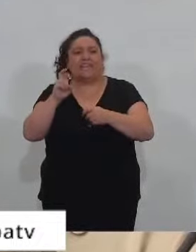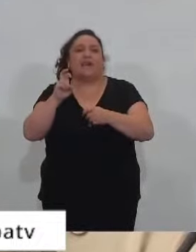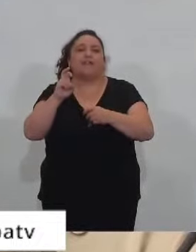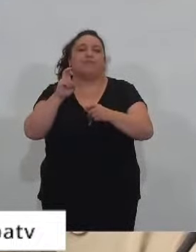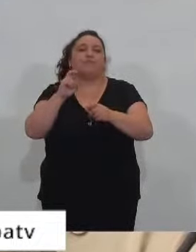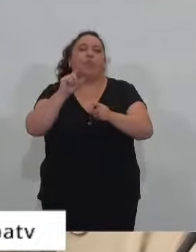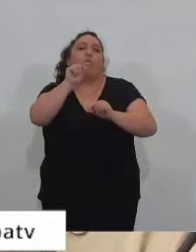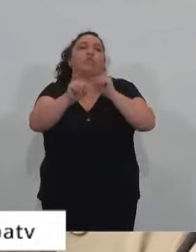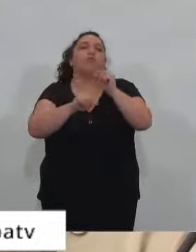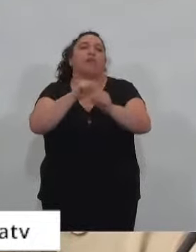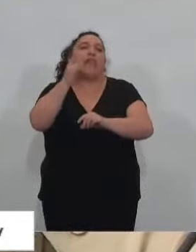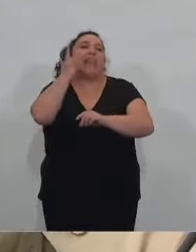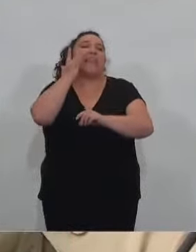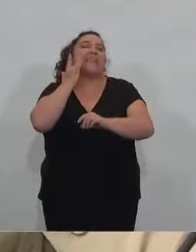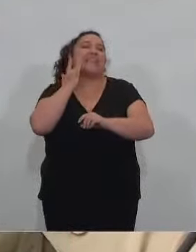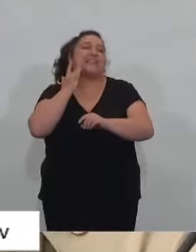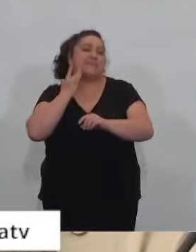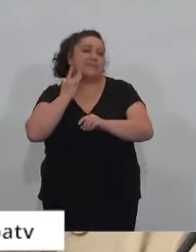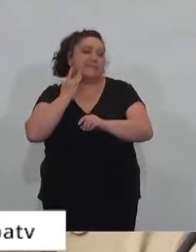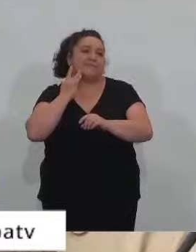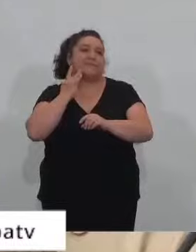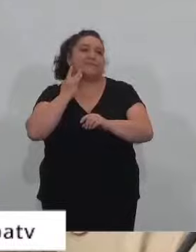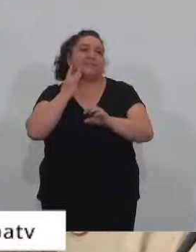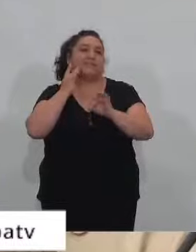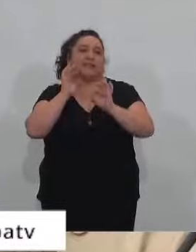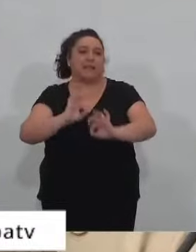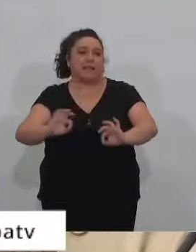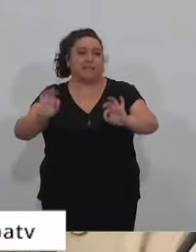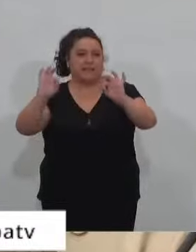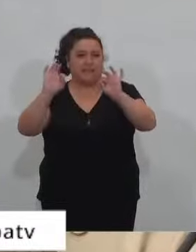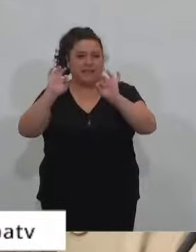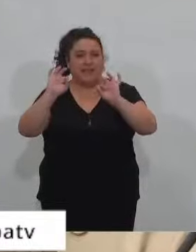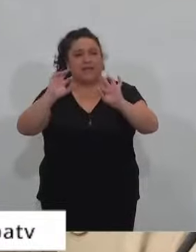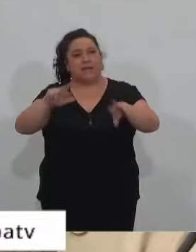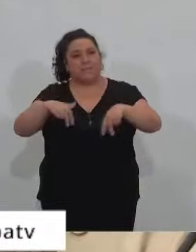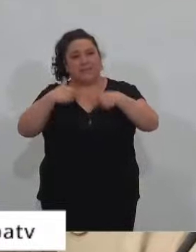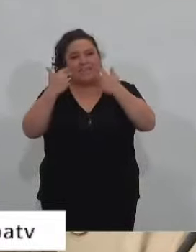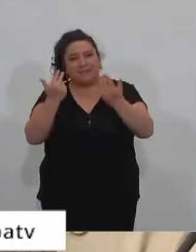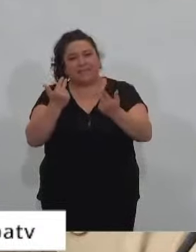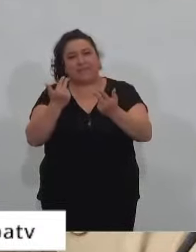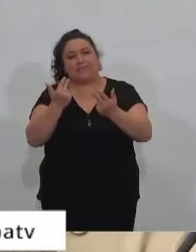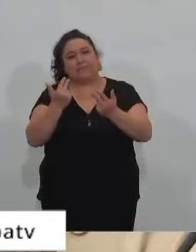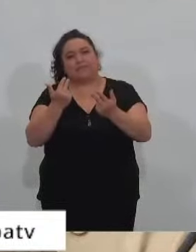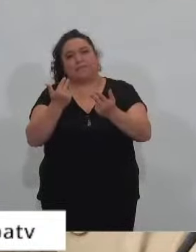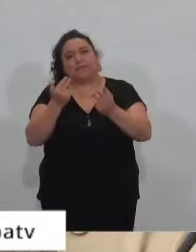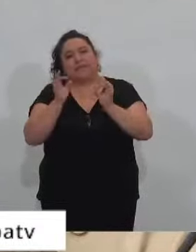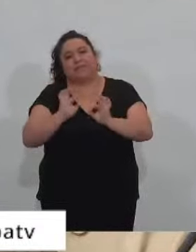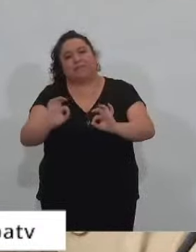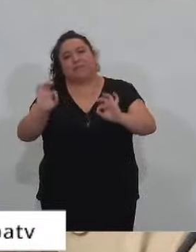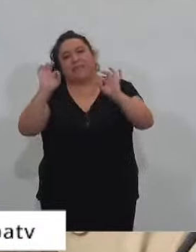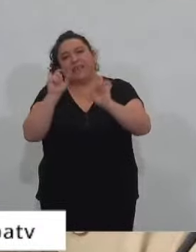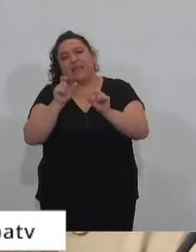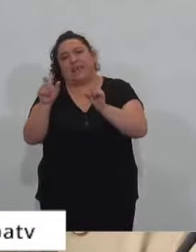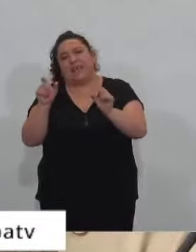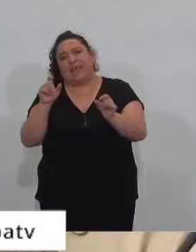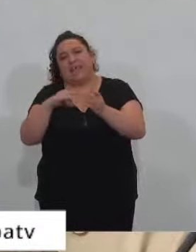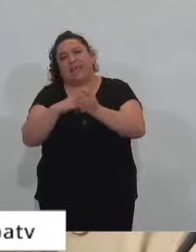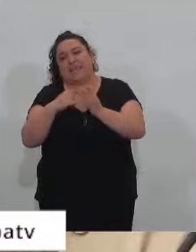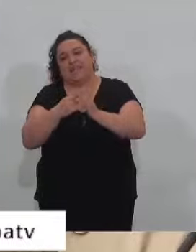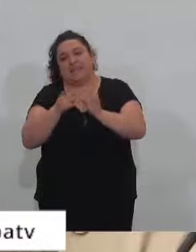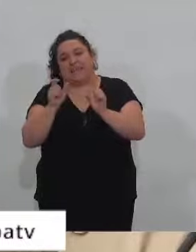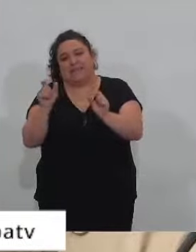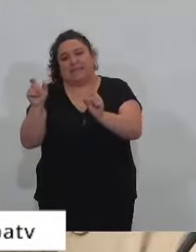tiene, permitirme la particularidad del término, pero no se había hecho ningún control de legionela hasta el